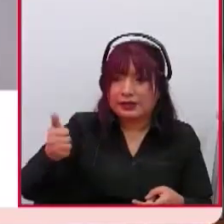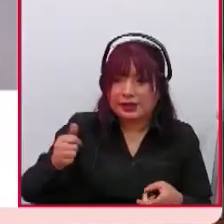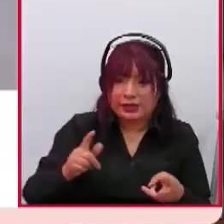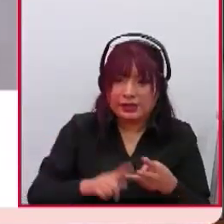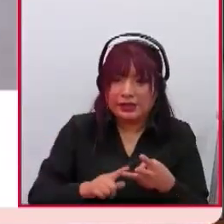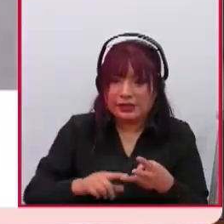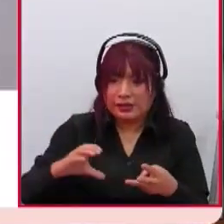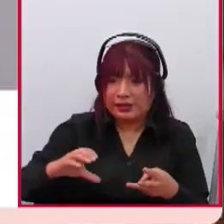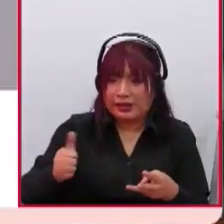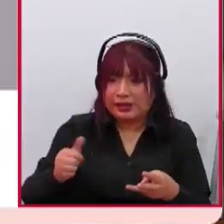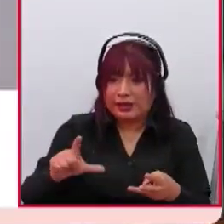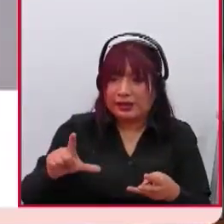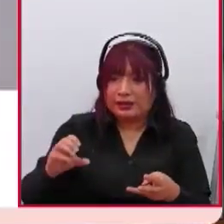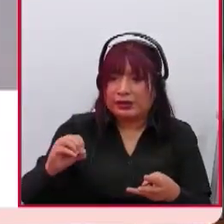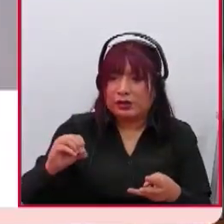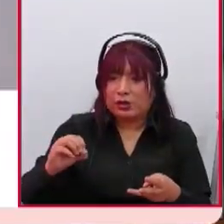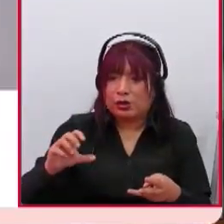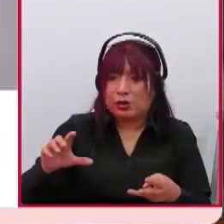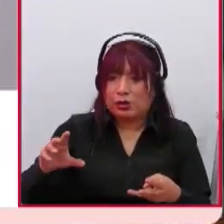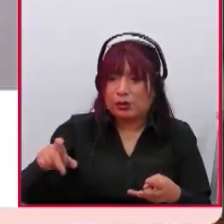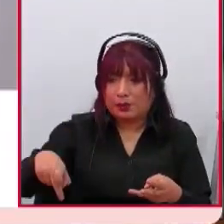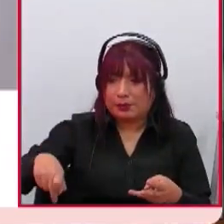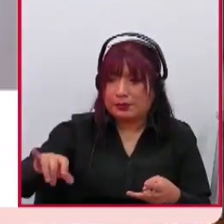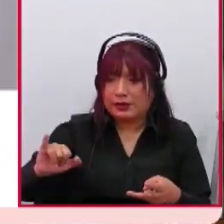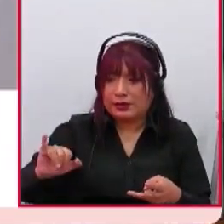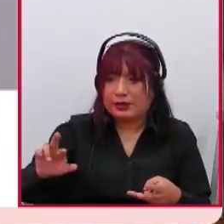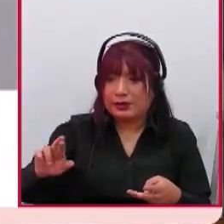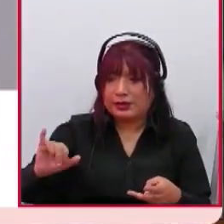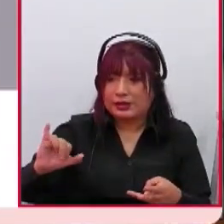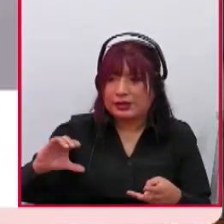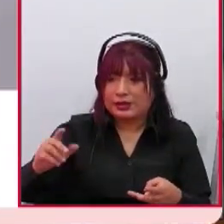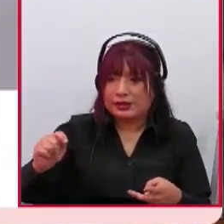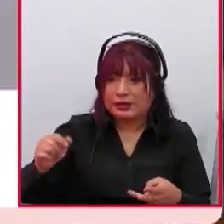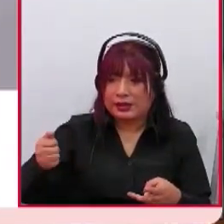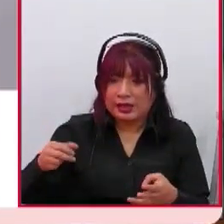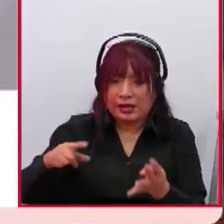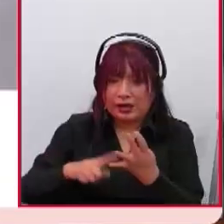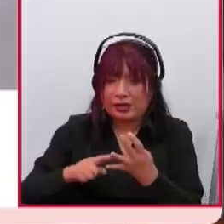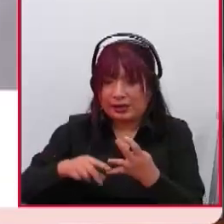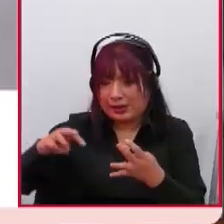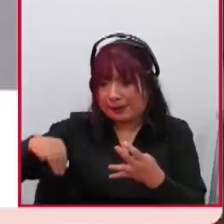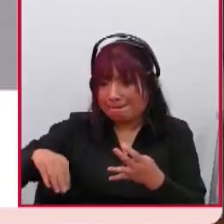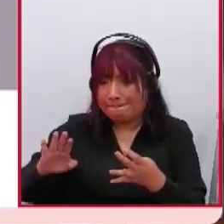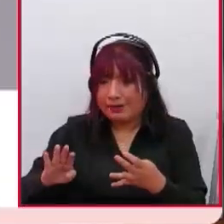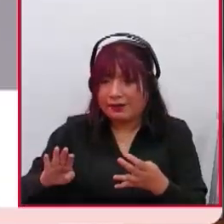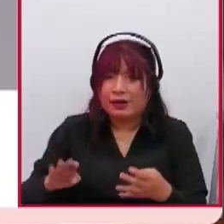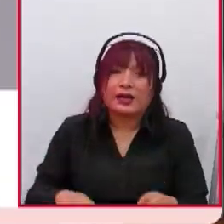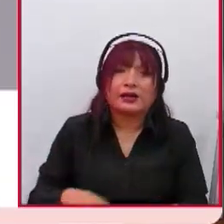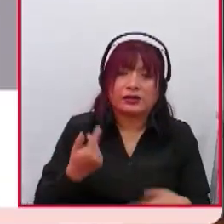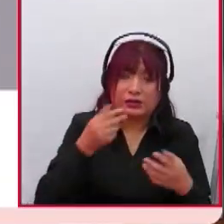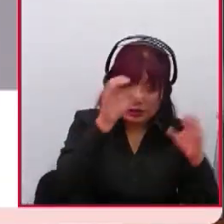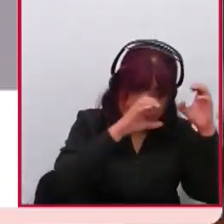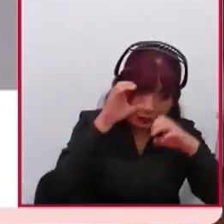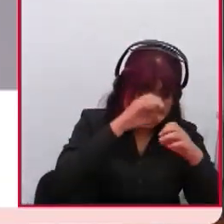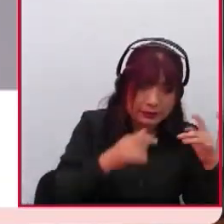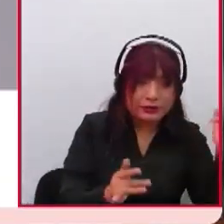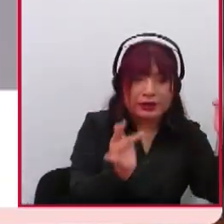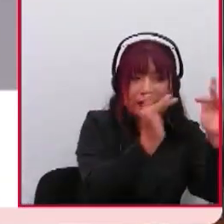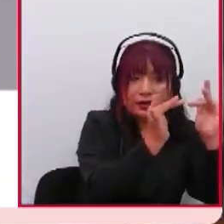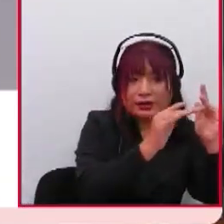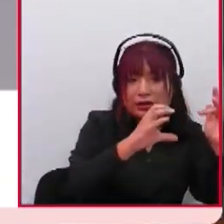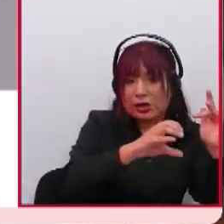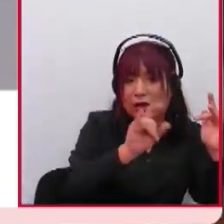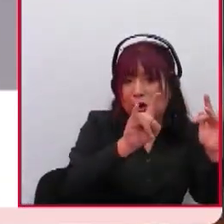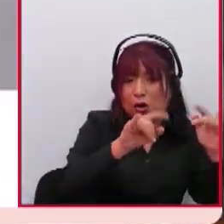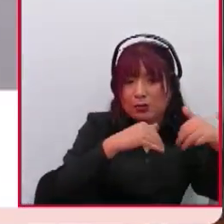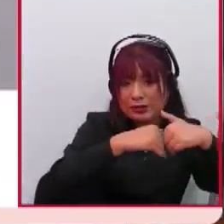Entonces, y es bastante complicado porque, por un lado, lidias con la pirita en la planta de cobre para